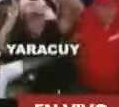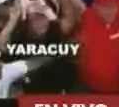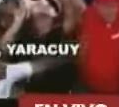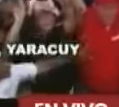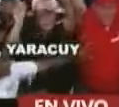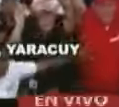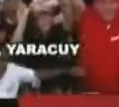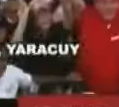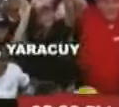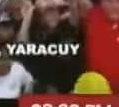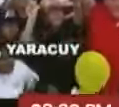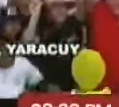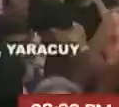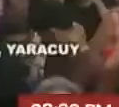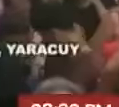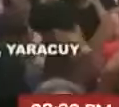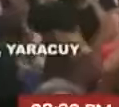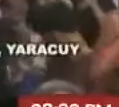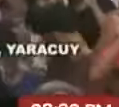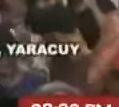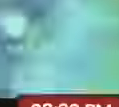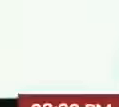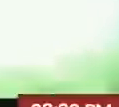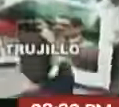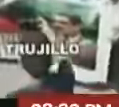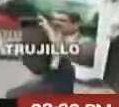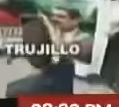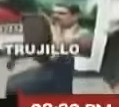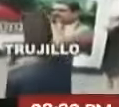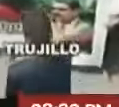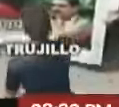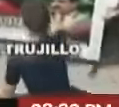Movilización en contra de las sanciones de Biden.